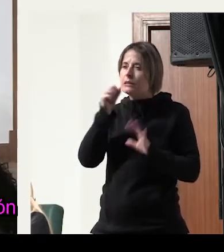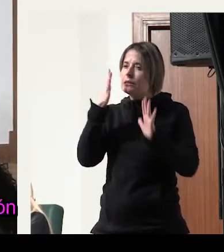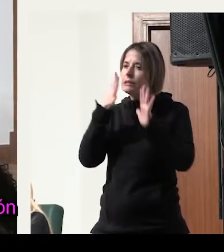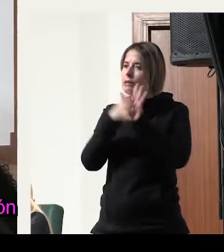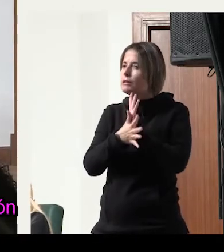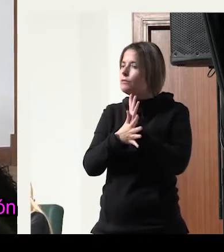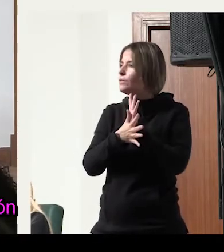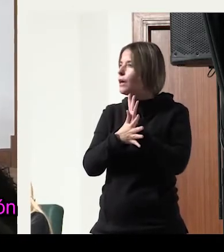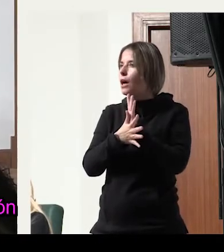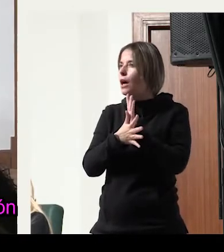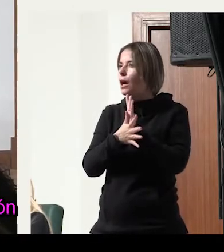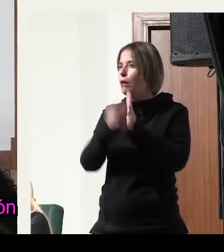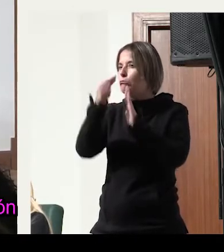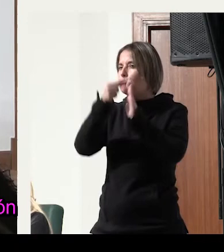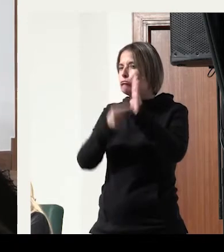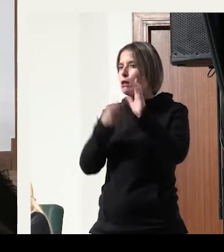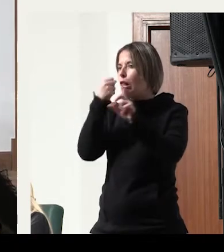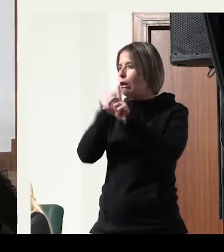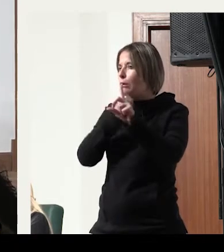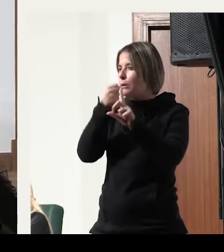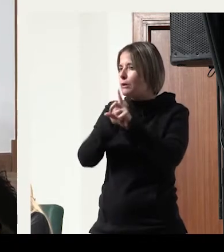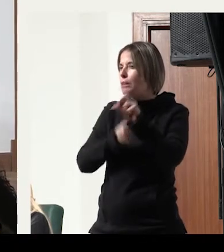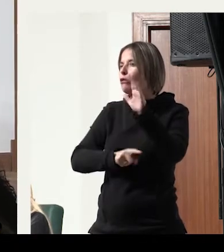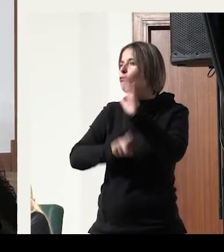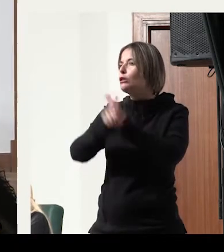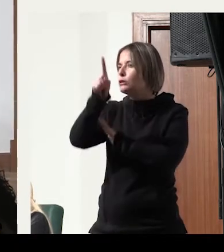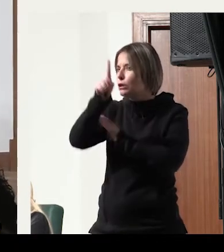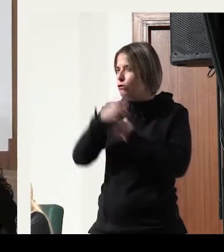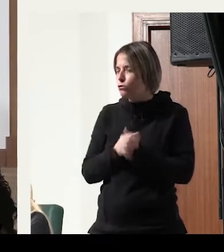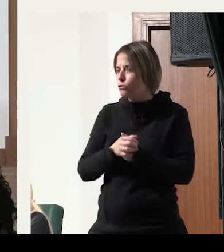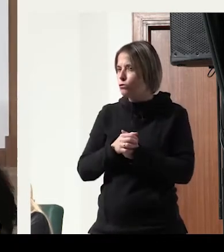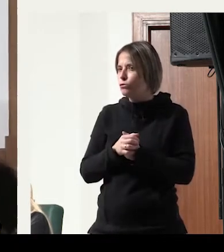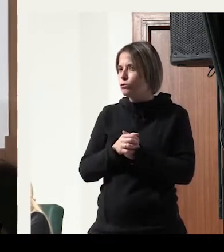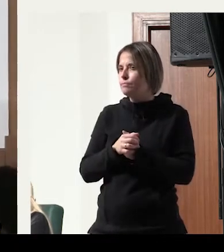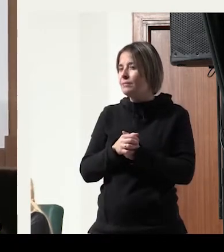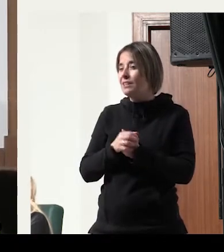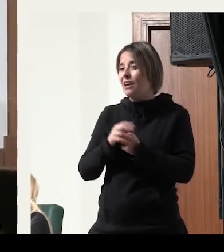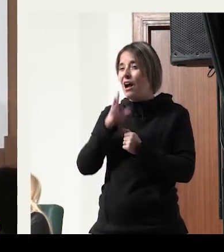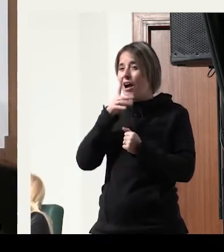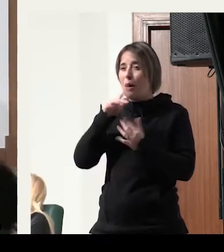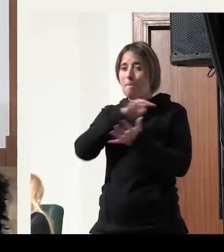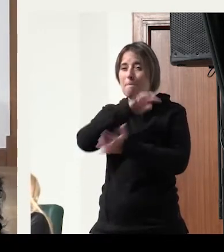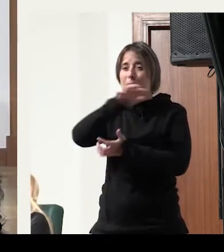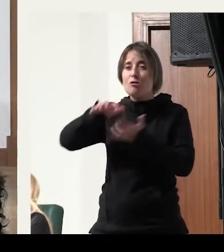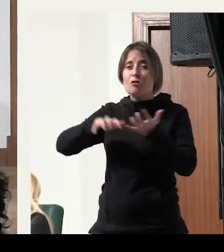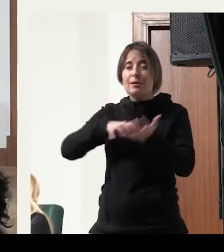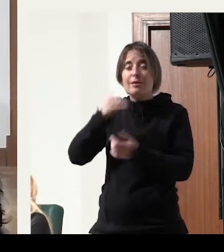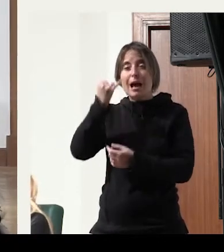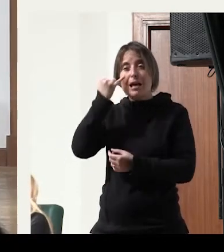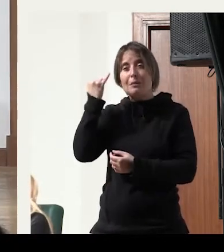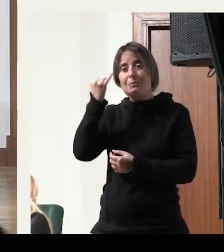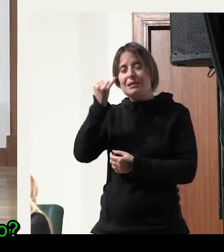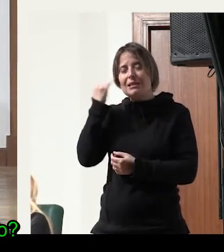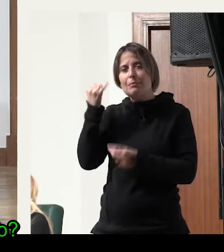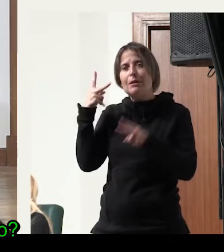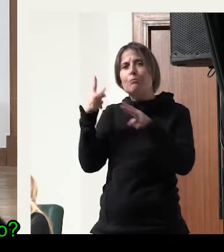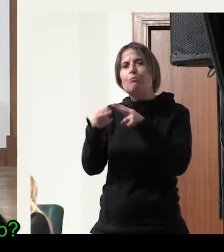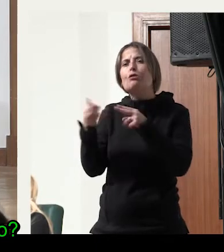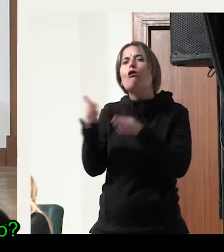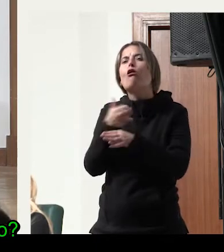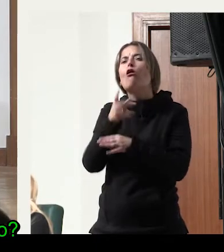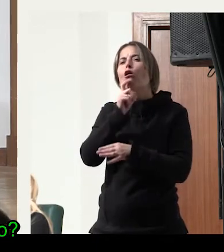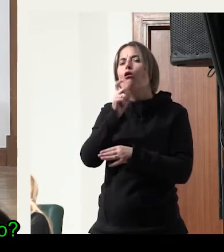tipo de reivindicación y desarrollo? ¿Esta violencia invisible, cómo podríamos atajarla? Bueno, pues